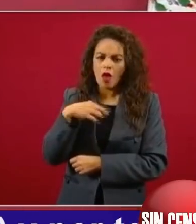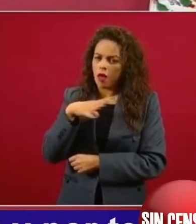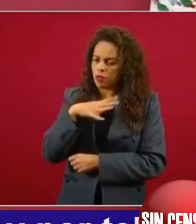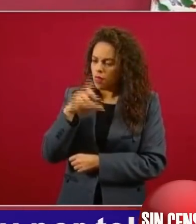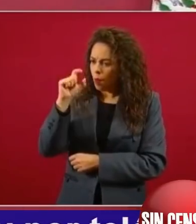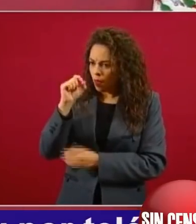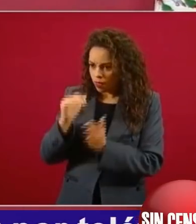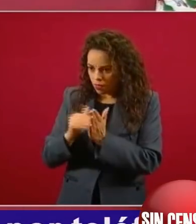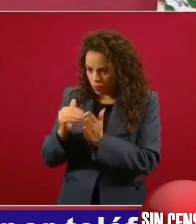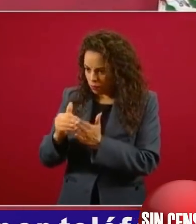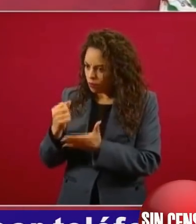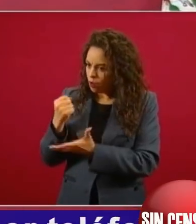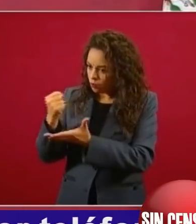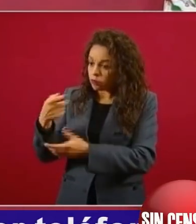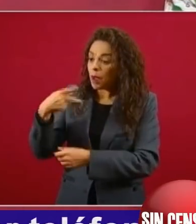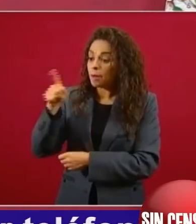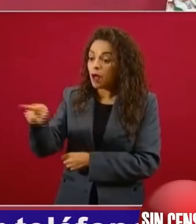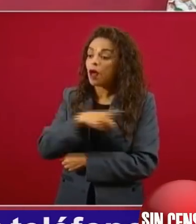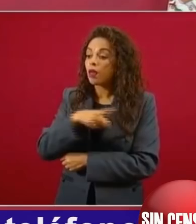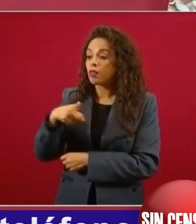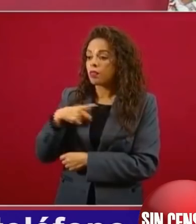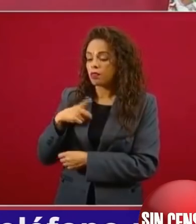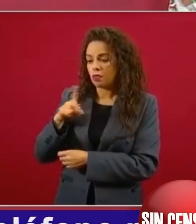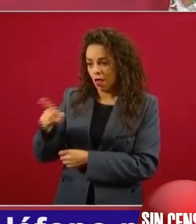estas son las reglas.